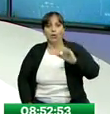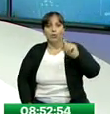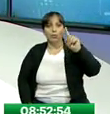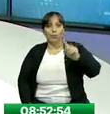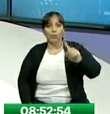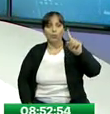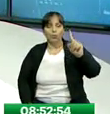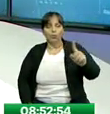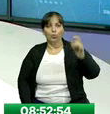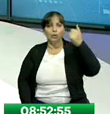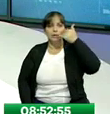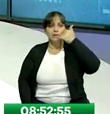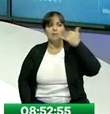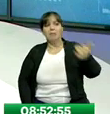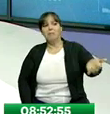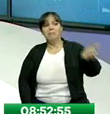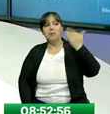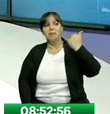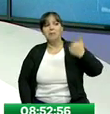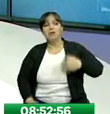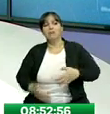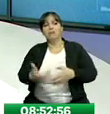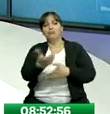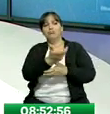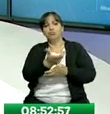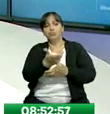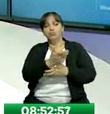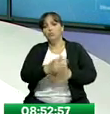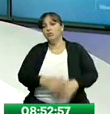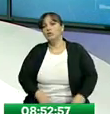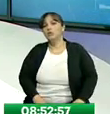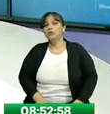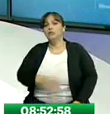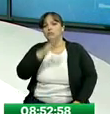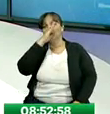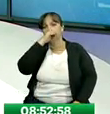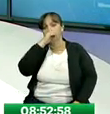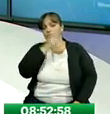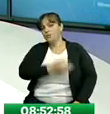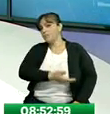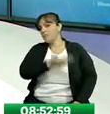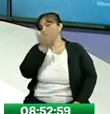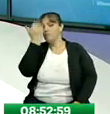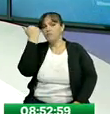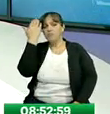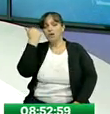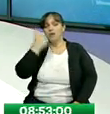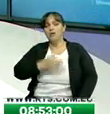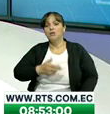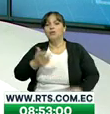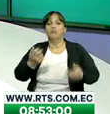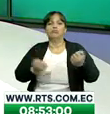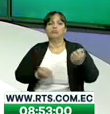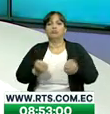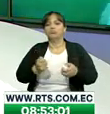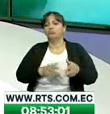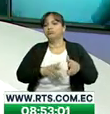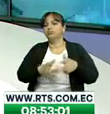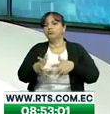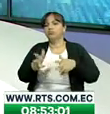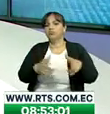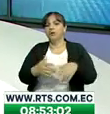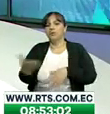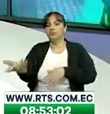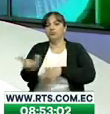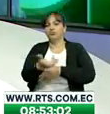que coordinó la colaboración o la autoridad de tránsito municipal y cuerpo de bomberos de guayaquil para así